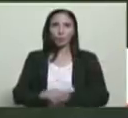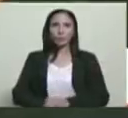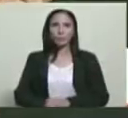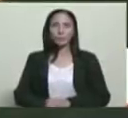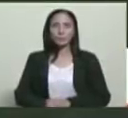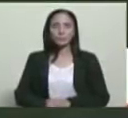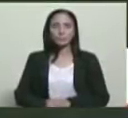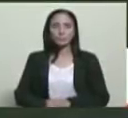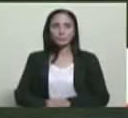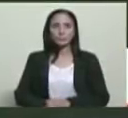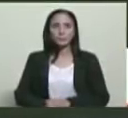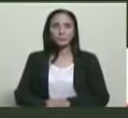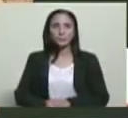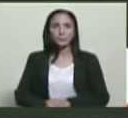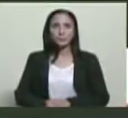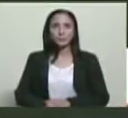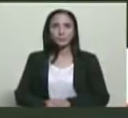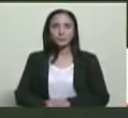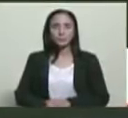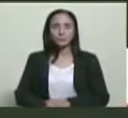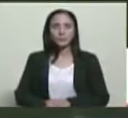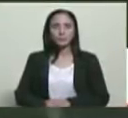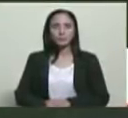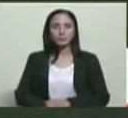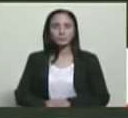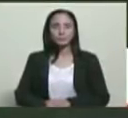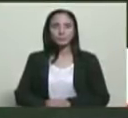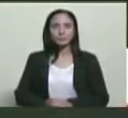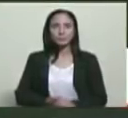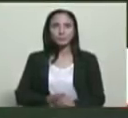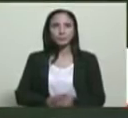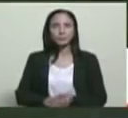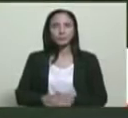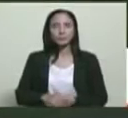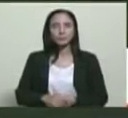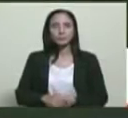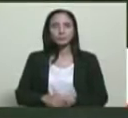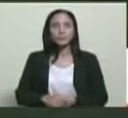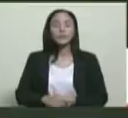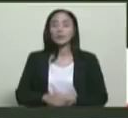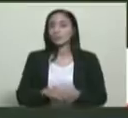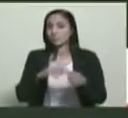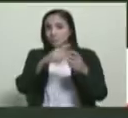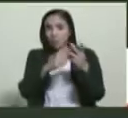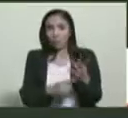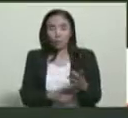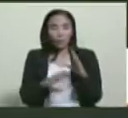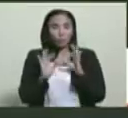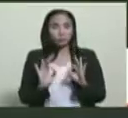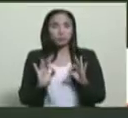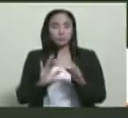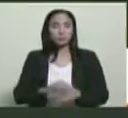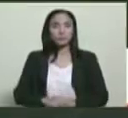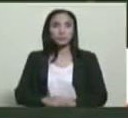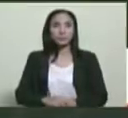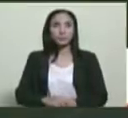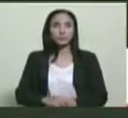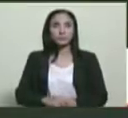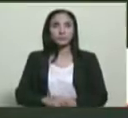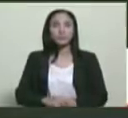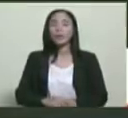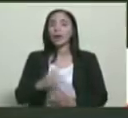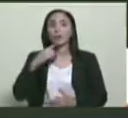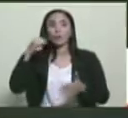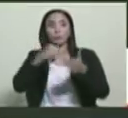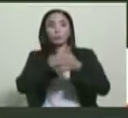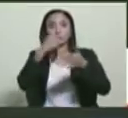enter. Llegó. Tengo el código. Tengo garantizada mi materia prima. Así tiene que ser. Esto es una lucha,